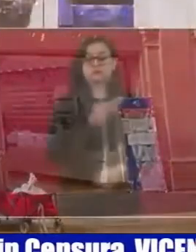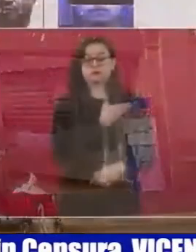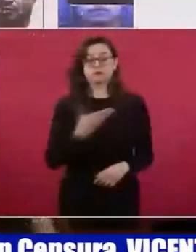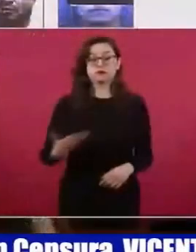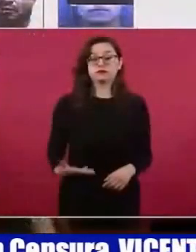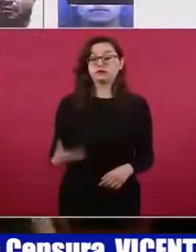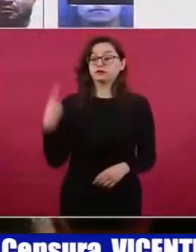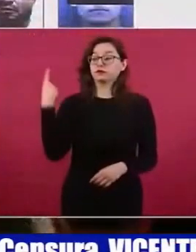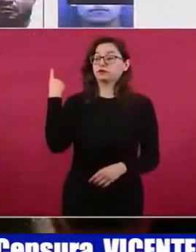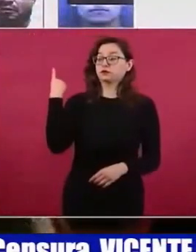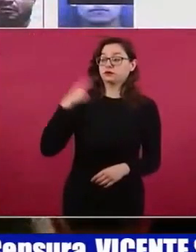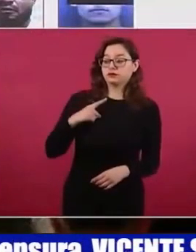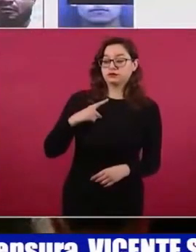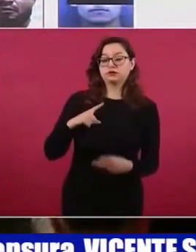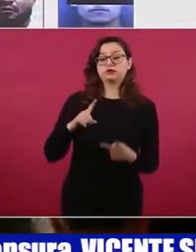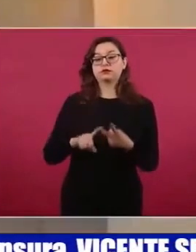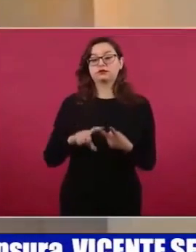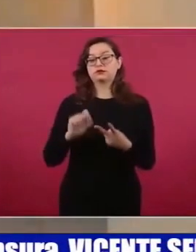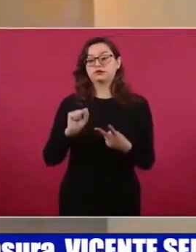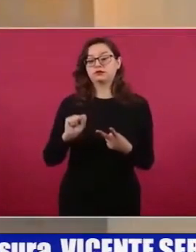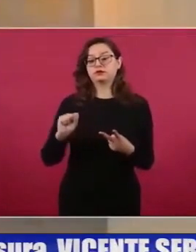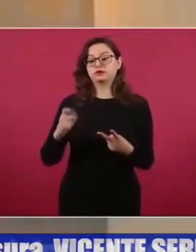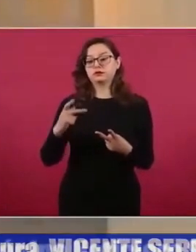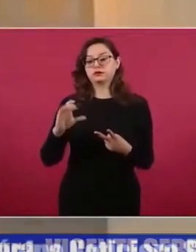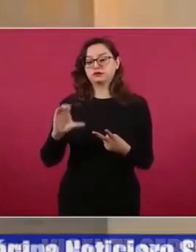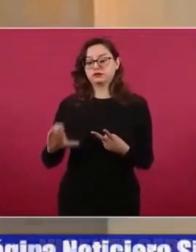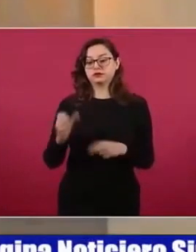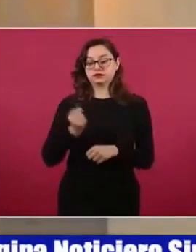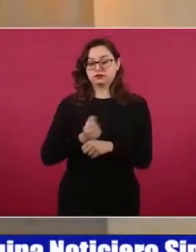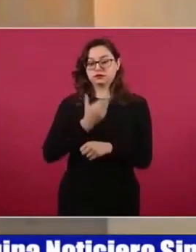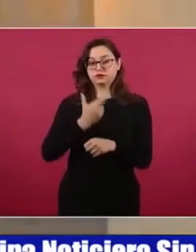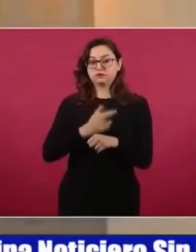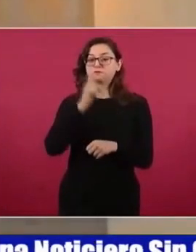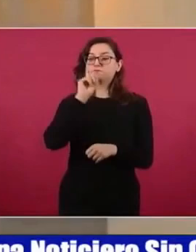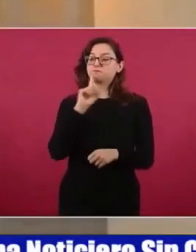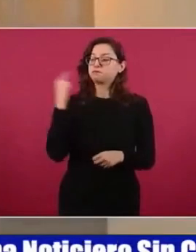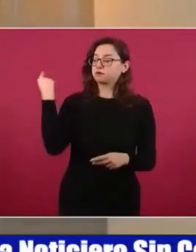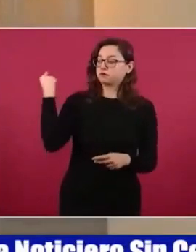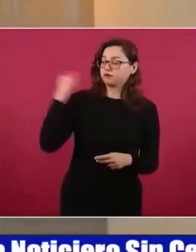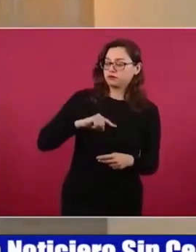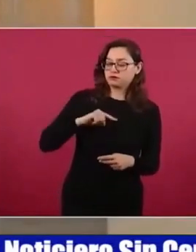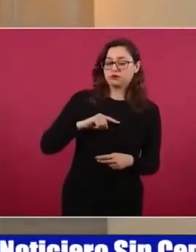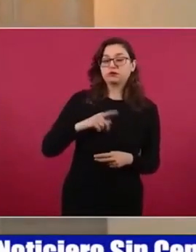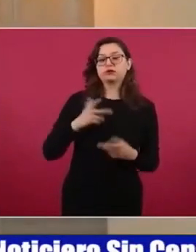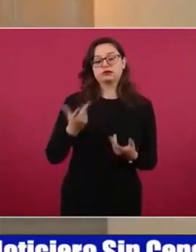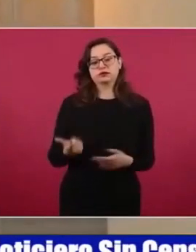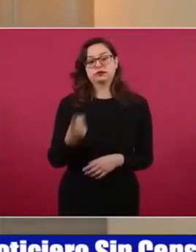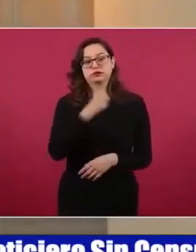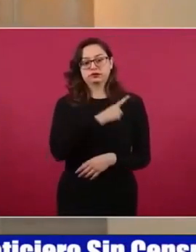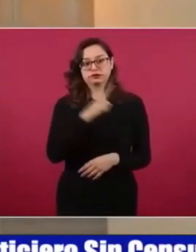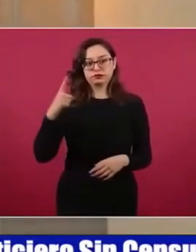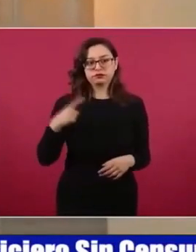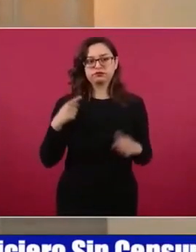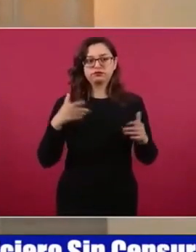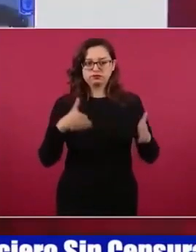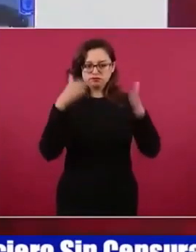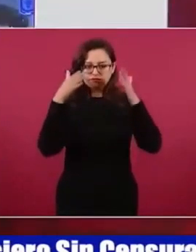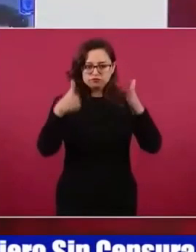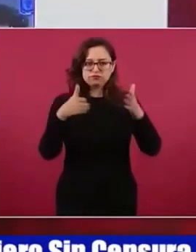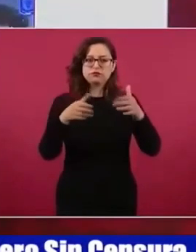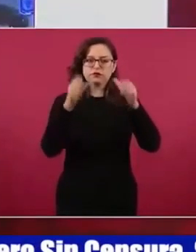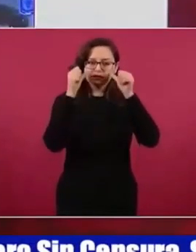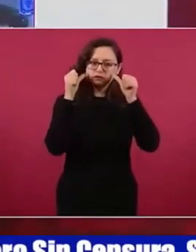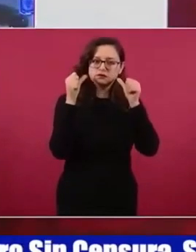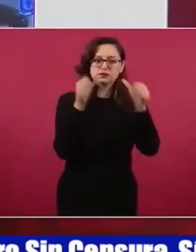aplicación de la ley, pues es el grupo que se conoce como la familia michoacana, donde ha habido detenciones importantes, porque